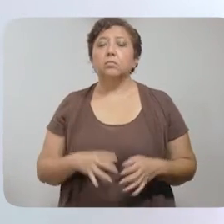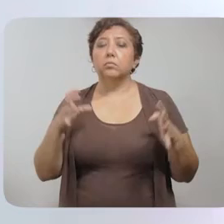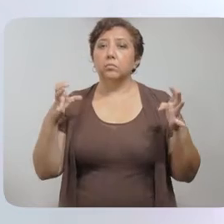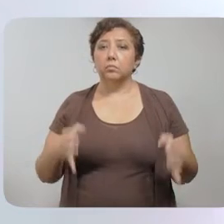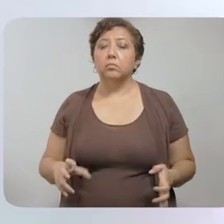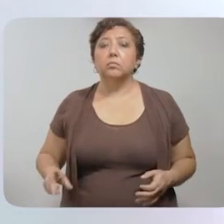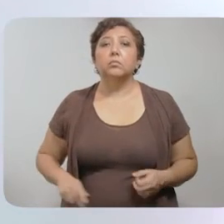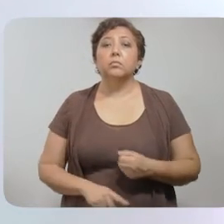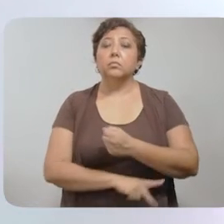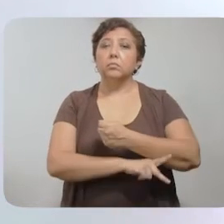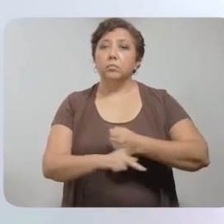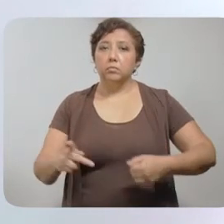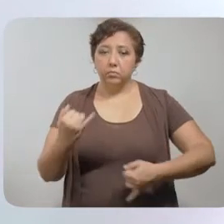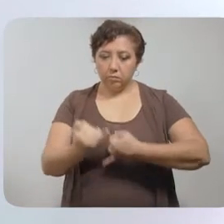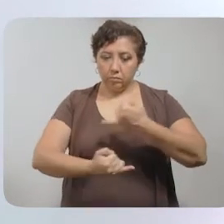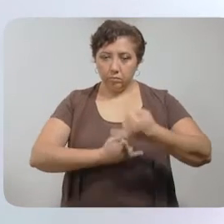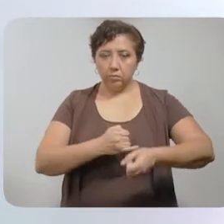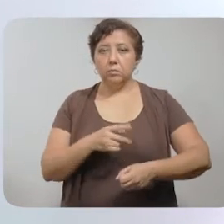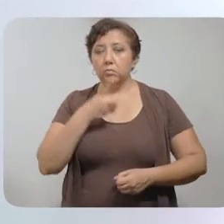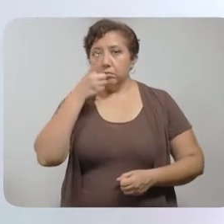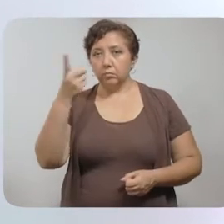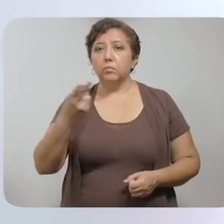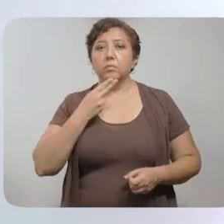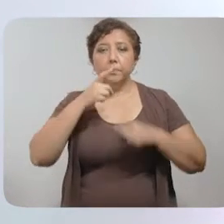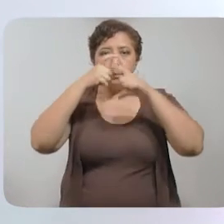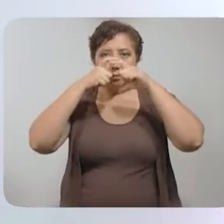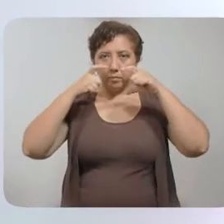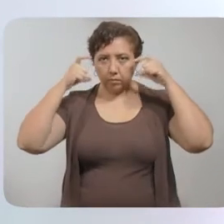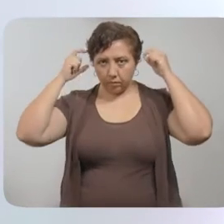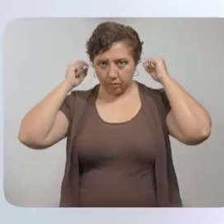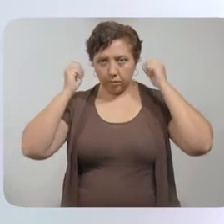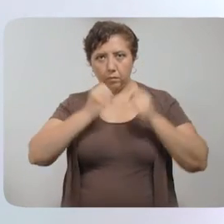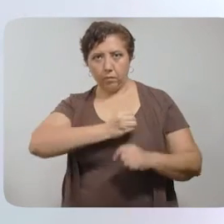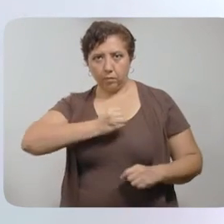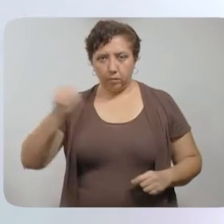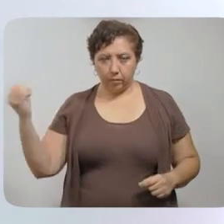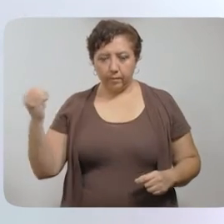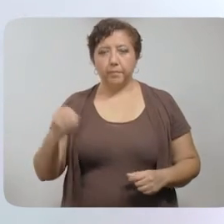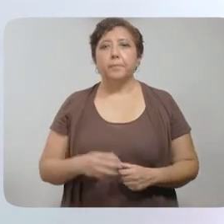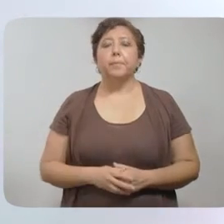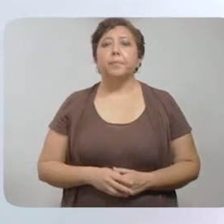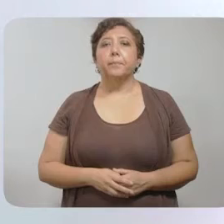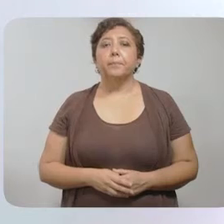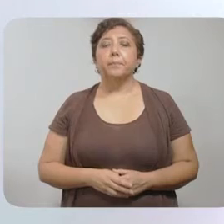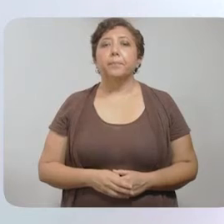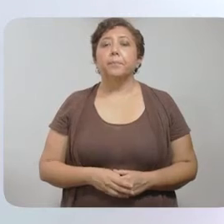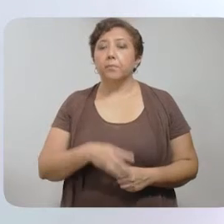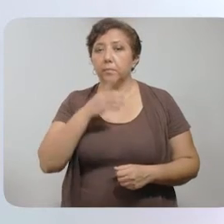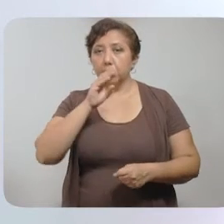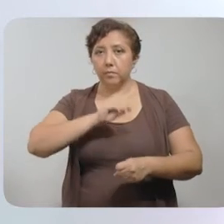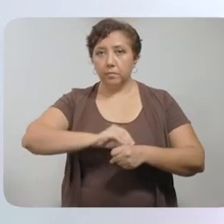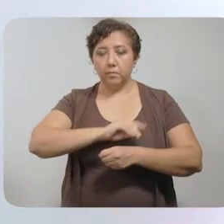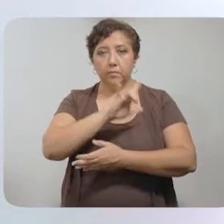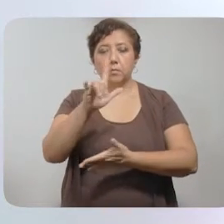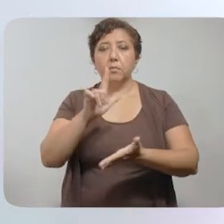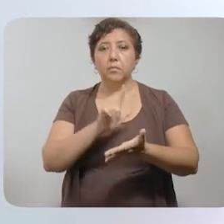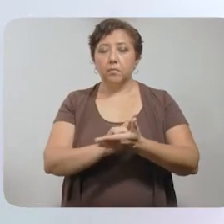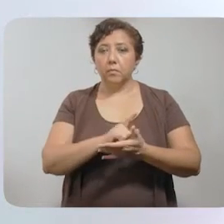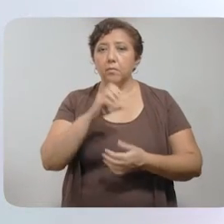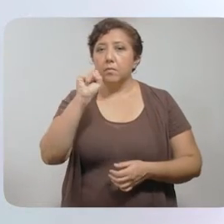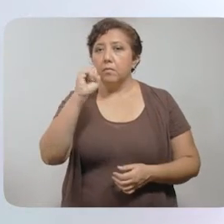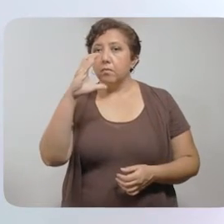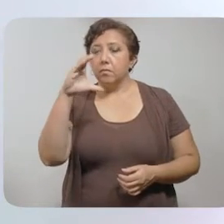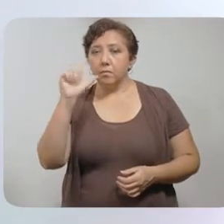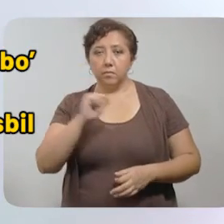encuentran en los puertos que al transitar por las playas el uso de cubrebocas es obligatorio. El restablecimiento de la ley seca en todo